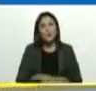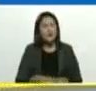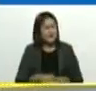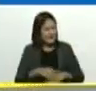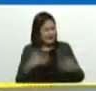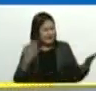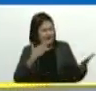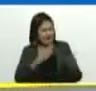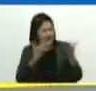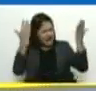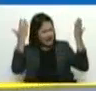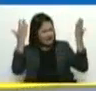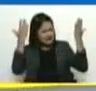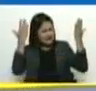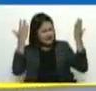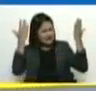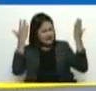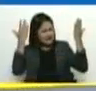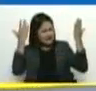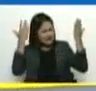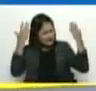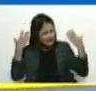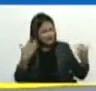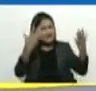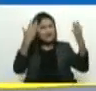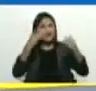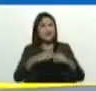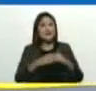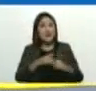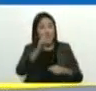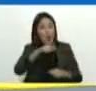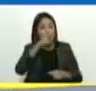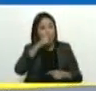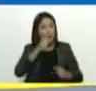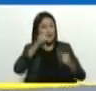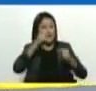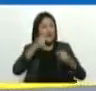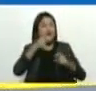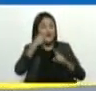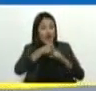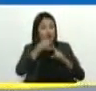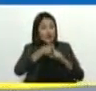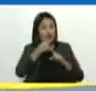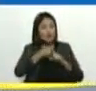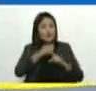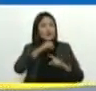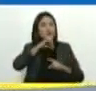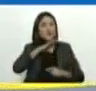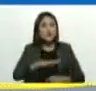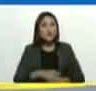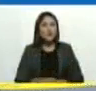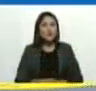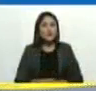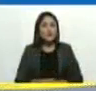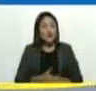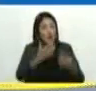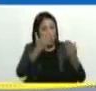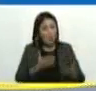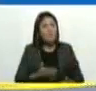Qué gracia ni qué nada, caballero de la resistencia heroica, caballero de la verdad".